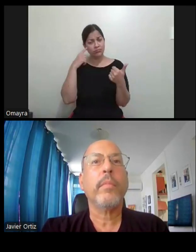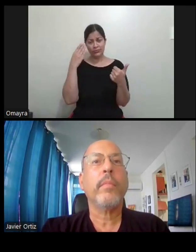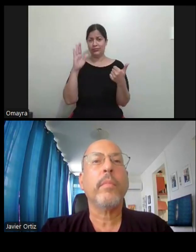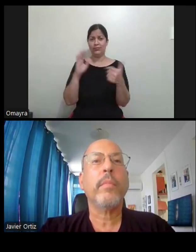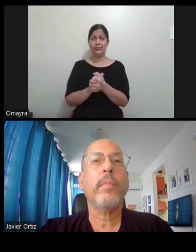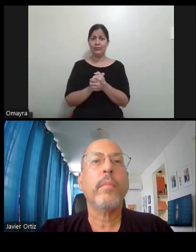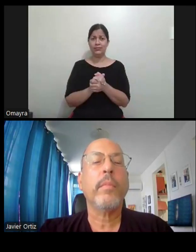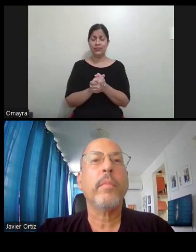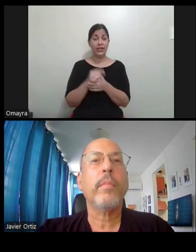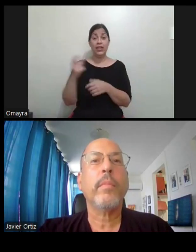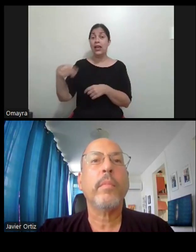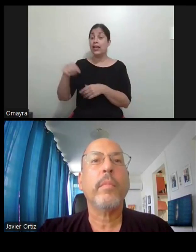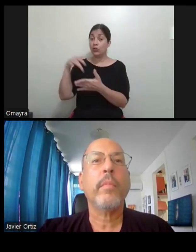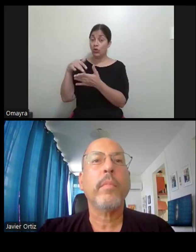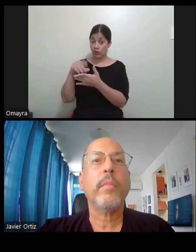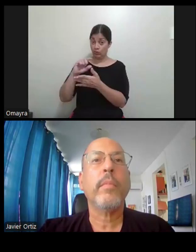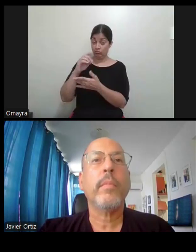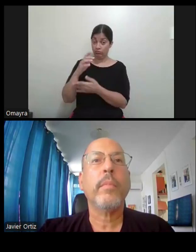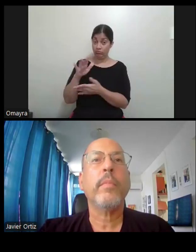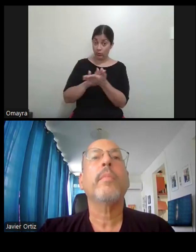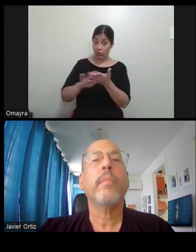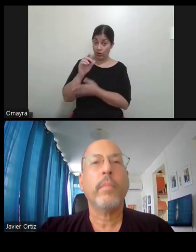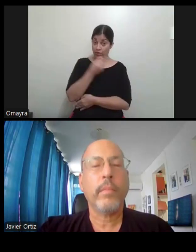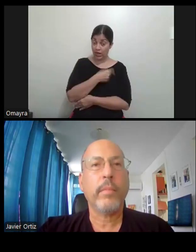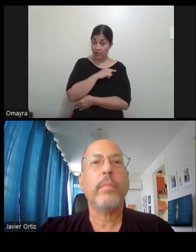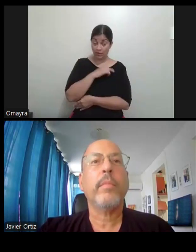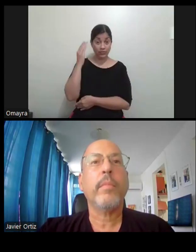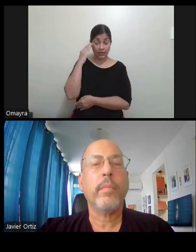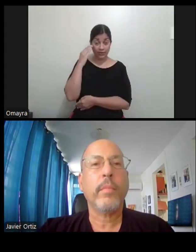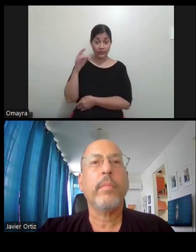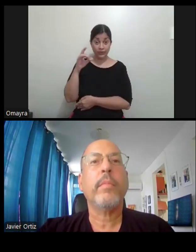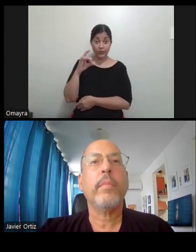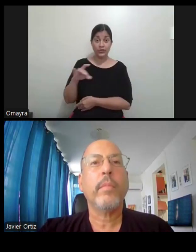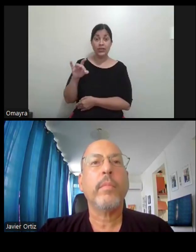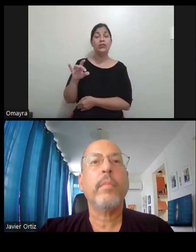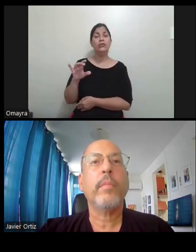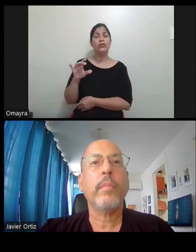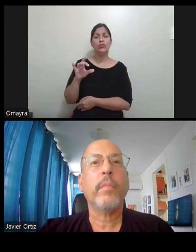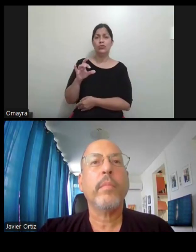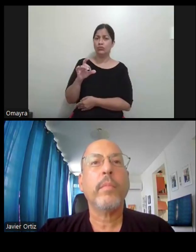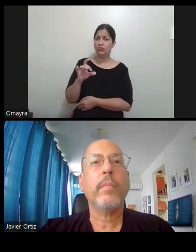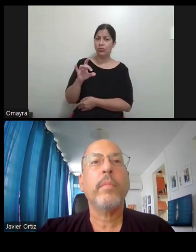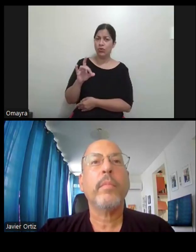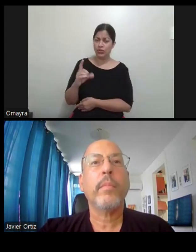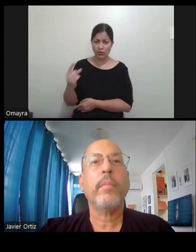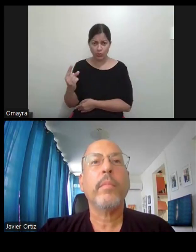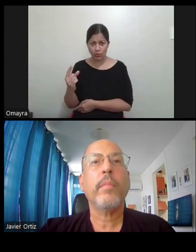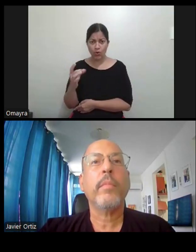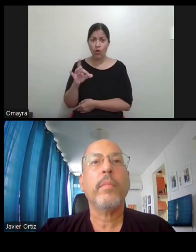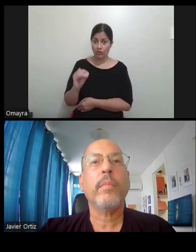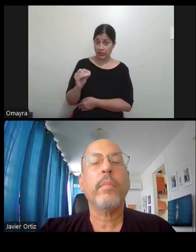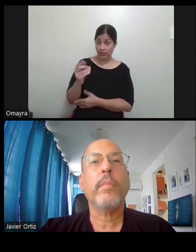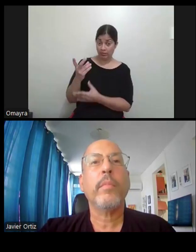estudiaron en el Colegio San Gabriel hace muchos años. Mis tías tienen 80 años, tiene una, 81 y 80 la otra. Ajá. 81 y 80,